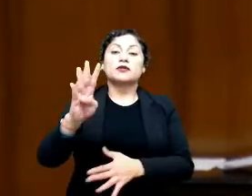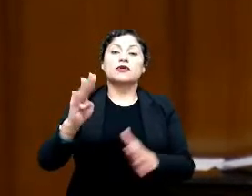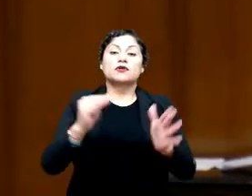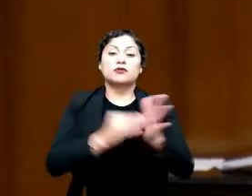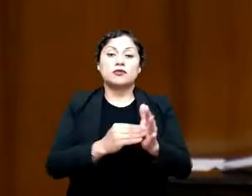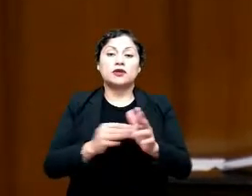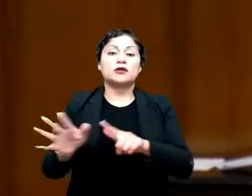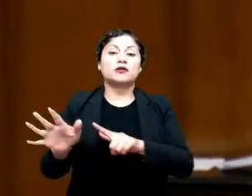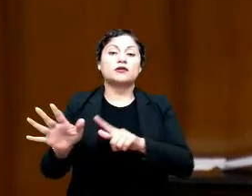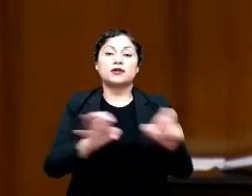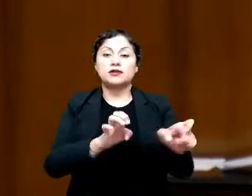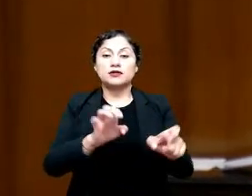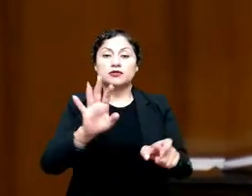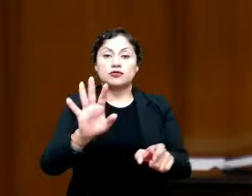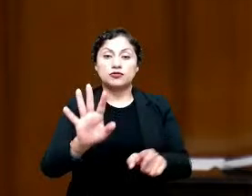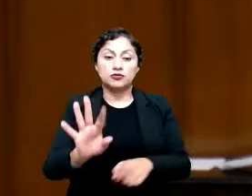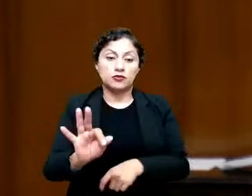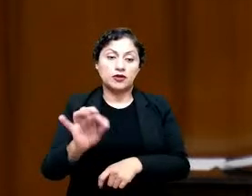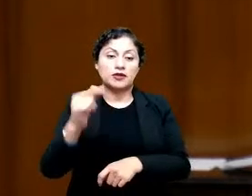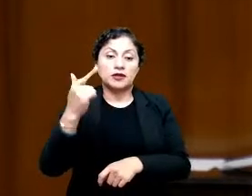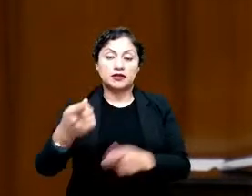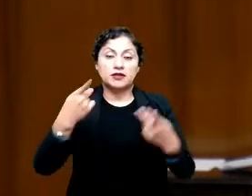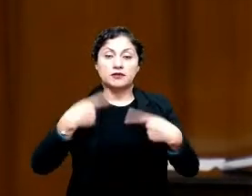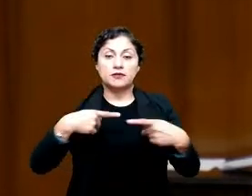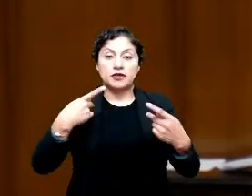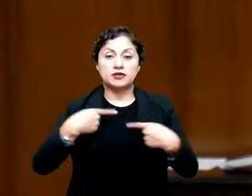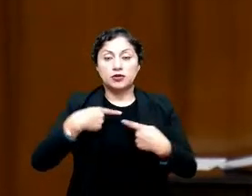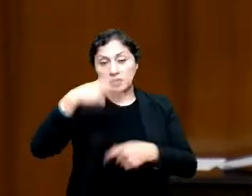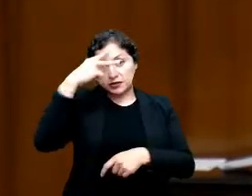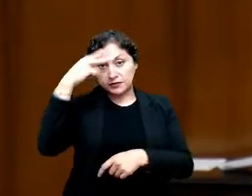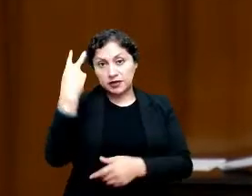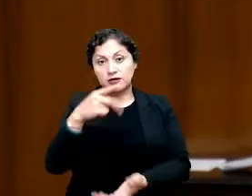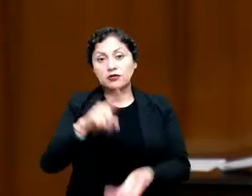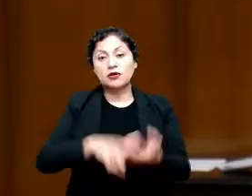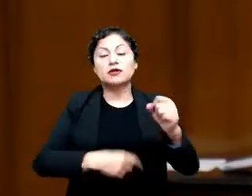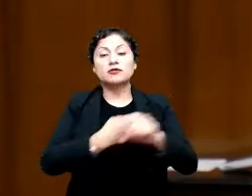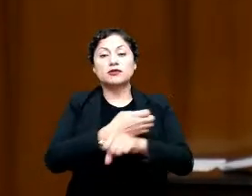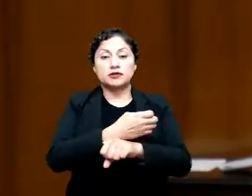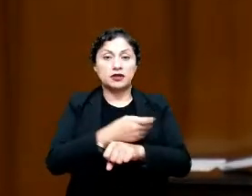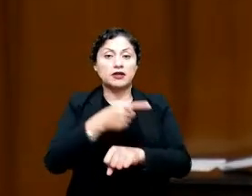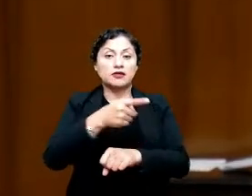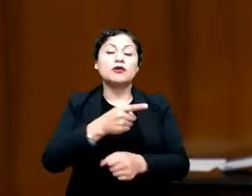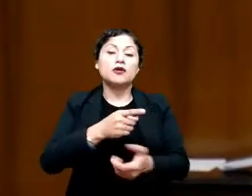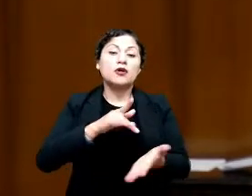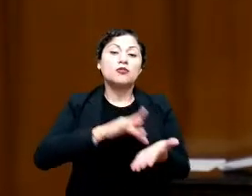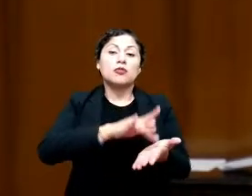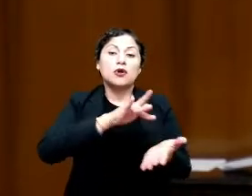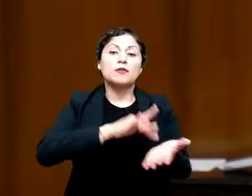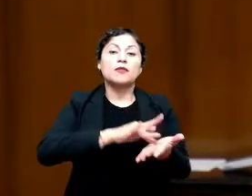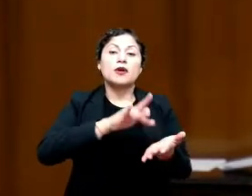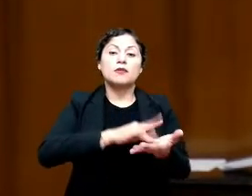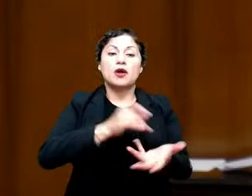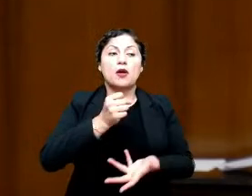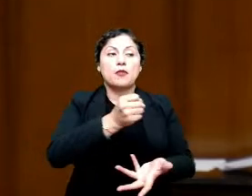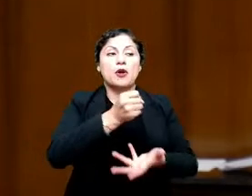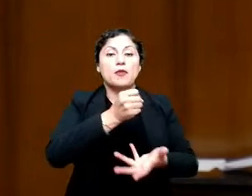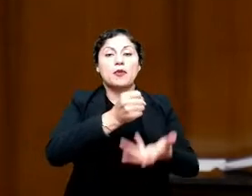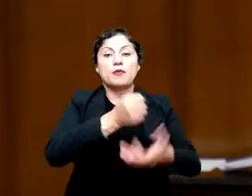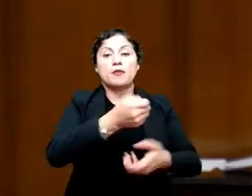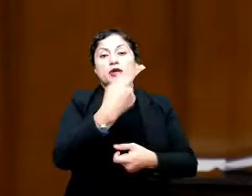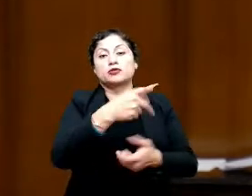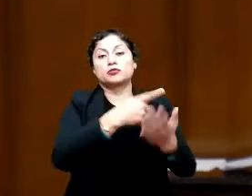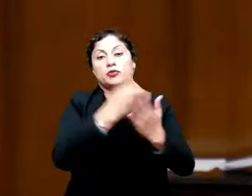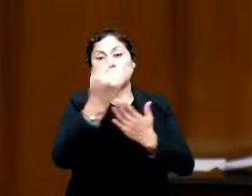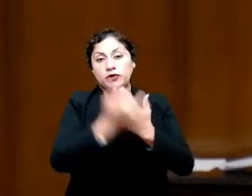69.467 mexiquenses con microcréditos. 6 de cada 10 han sido para respaldar proyectos productivos de las